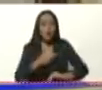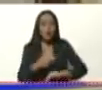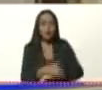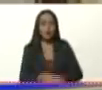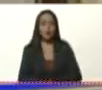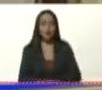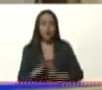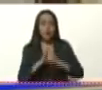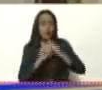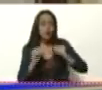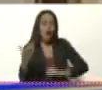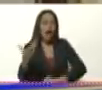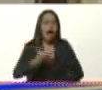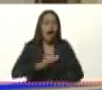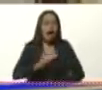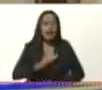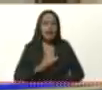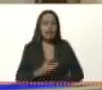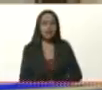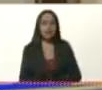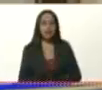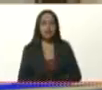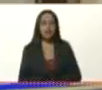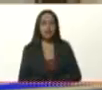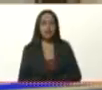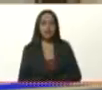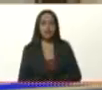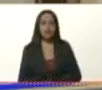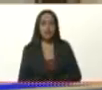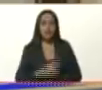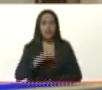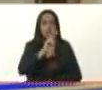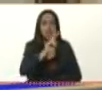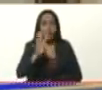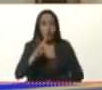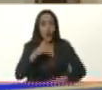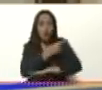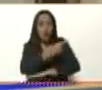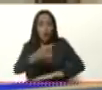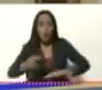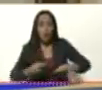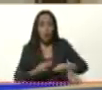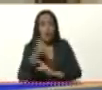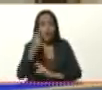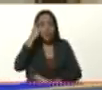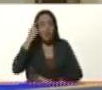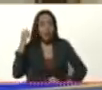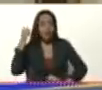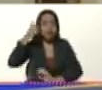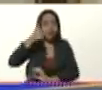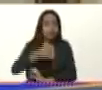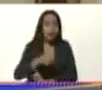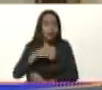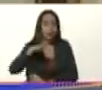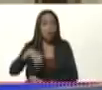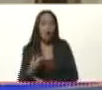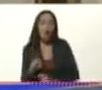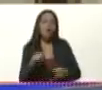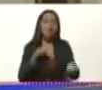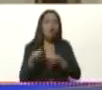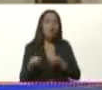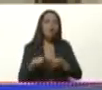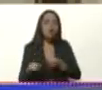España, todos deben entrar en cuarentena inmediata. Que el amigo del amigo y del primo